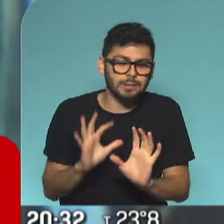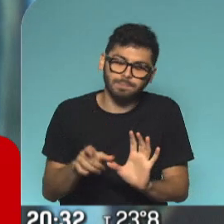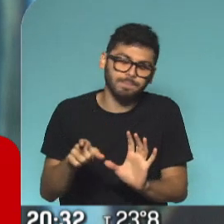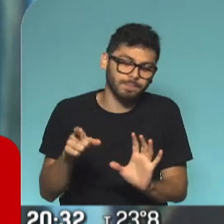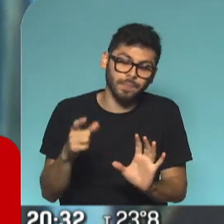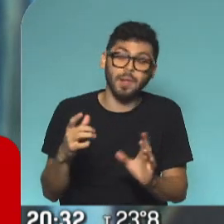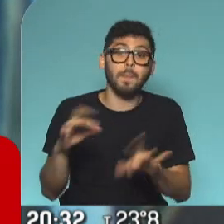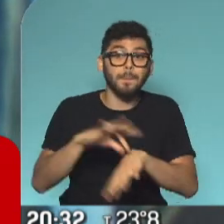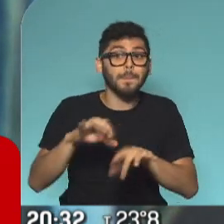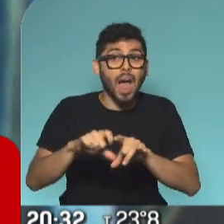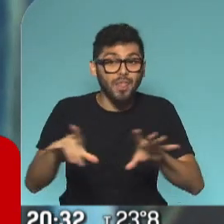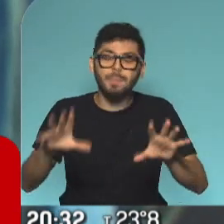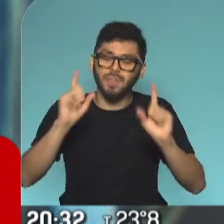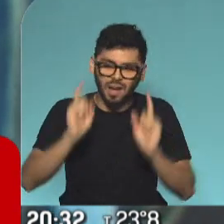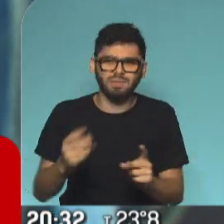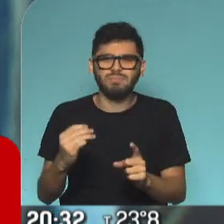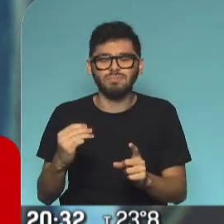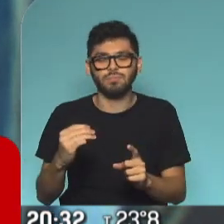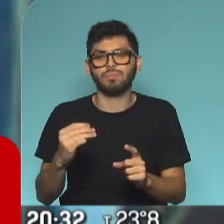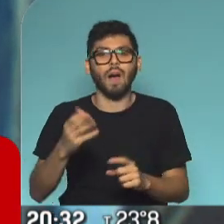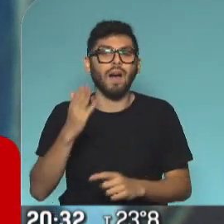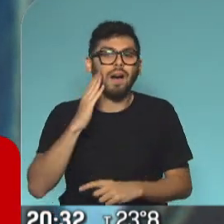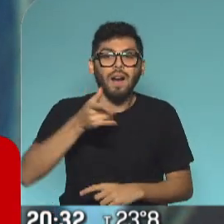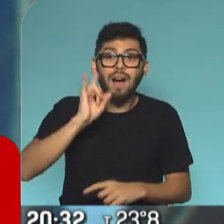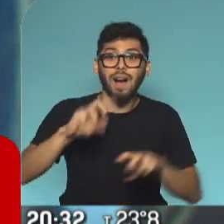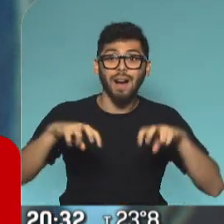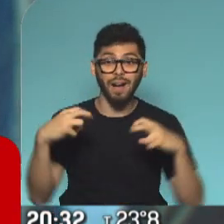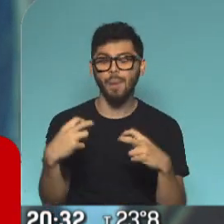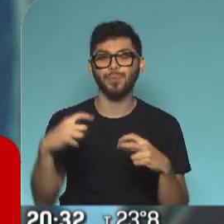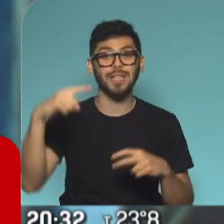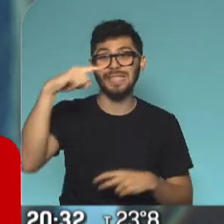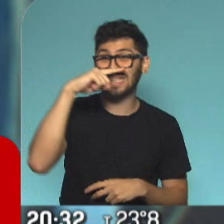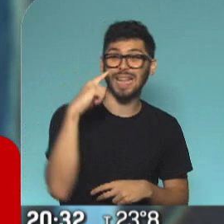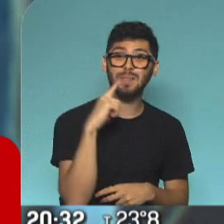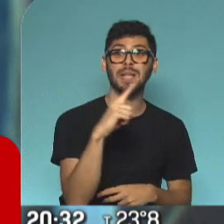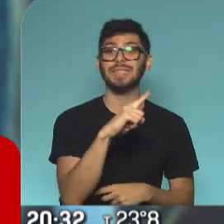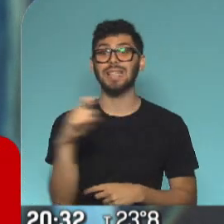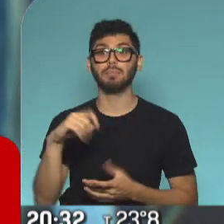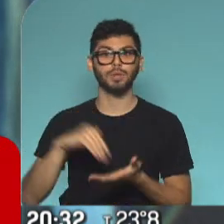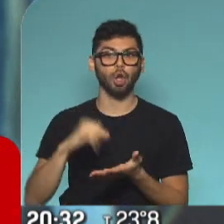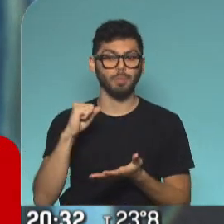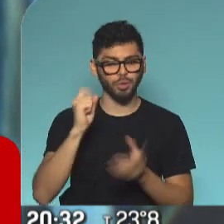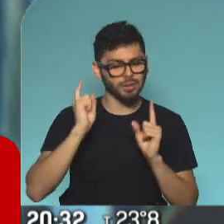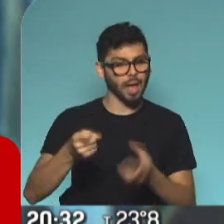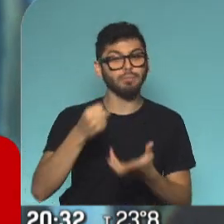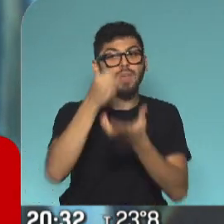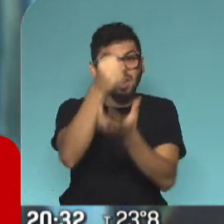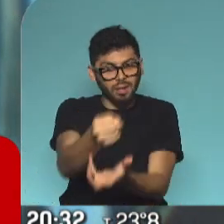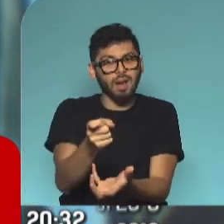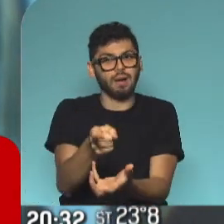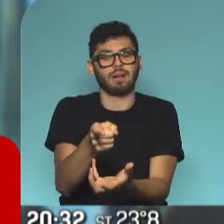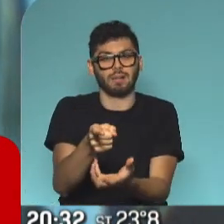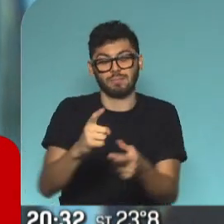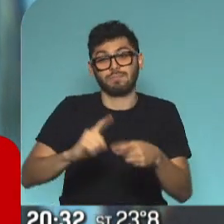durante la pandemia en particular, que tiene que ver con los merenderos, ¿no? 7.100 millones de pesos también destinados en